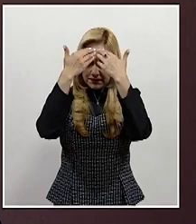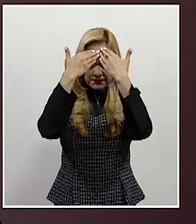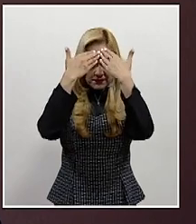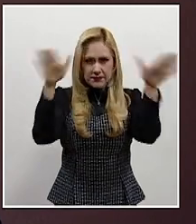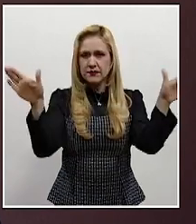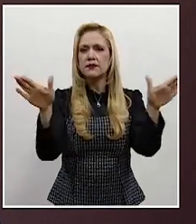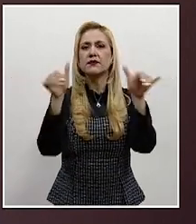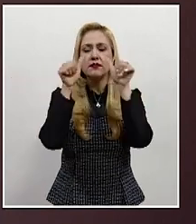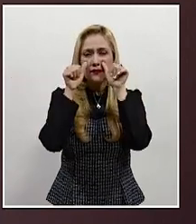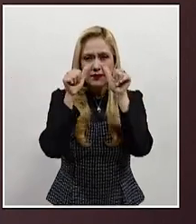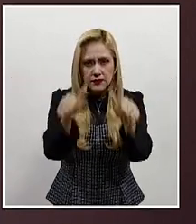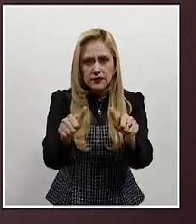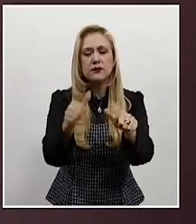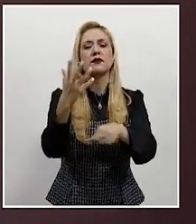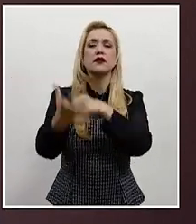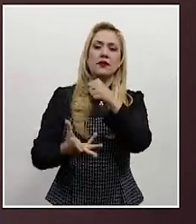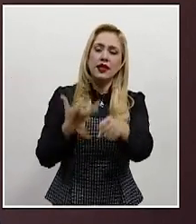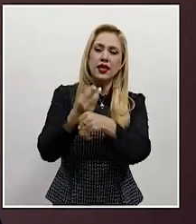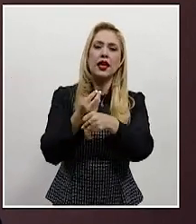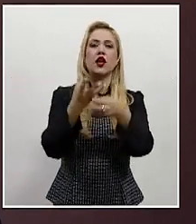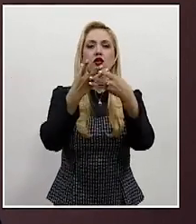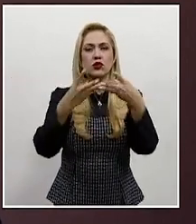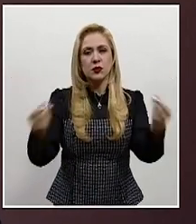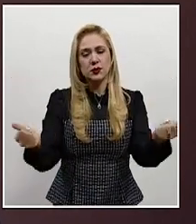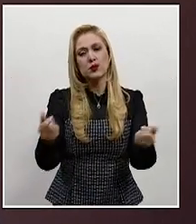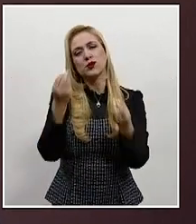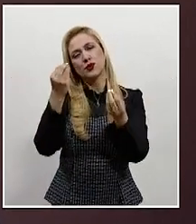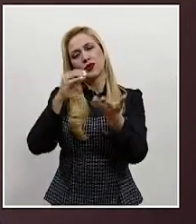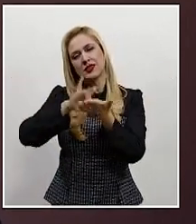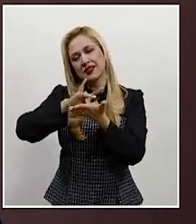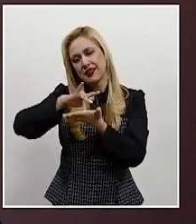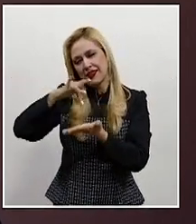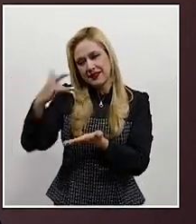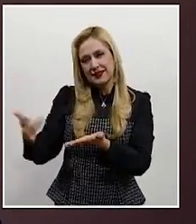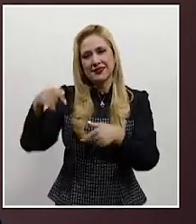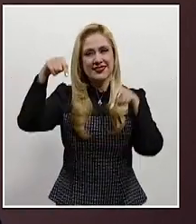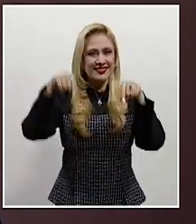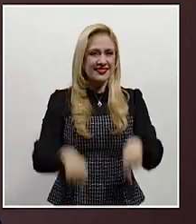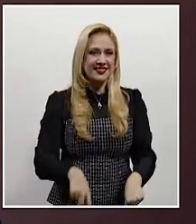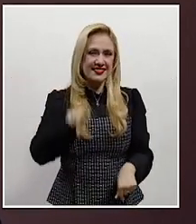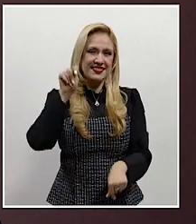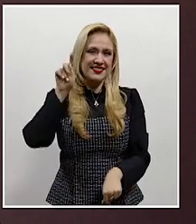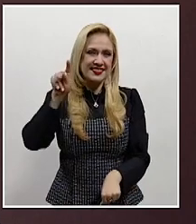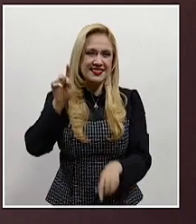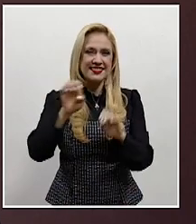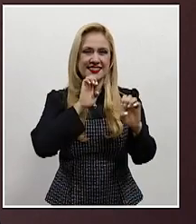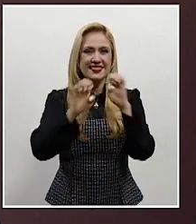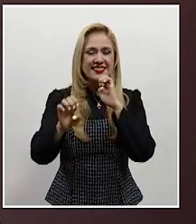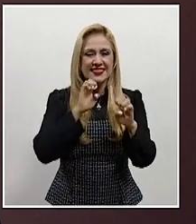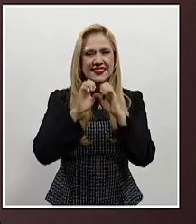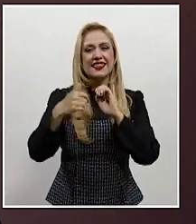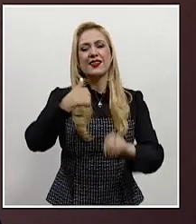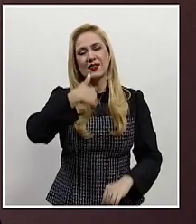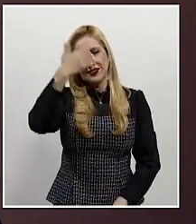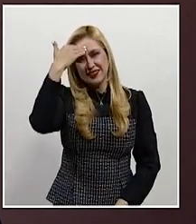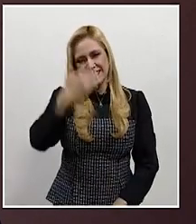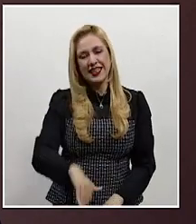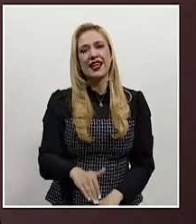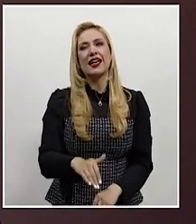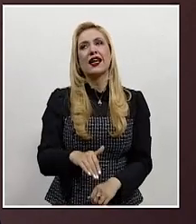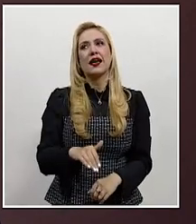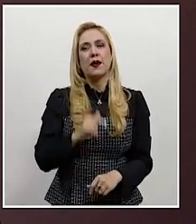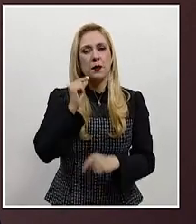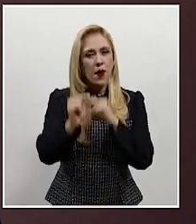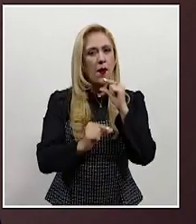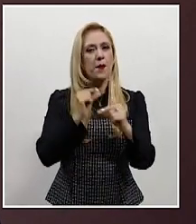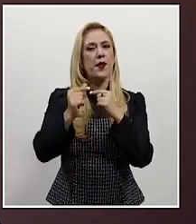para escuchar y resolver. Muchas gracias por el espacio. Estamos convencidos de que vamos trabajando